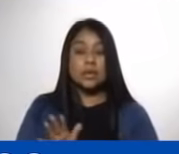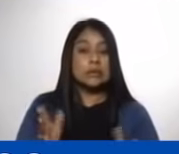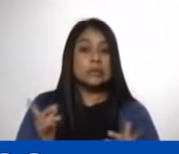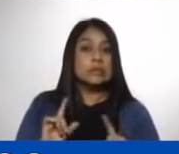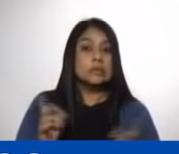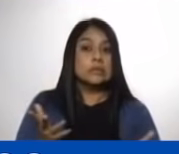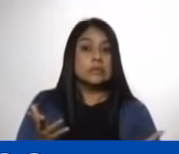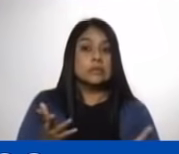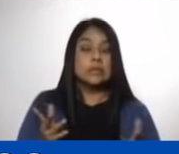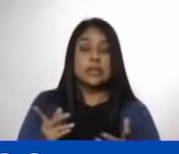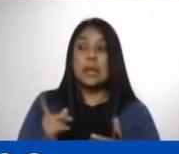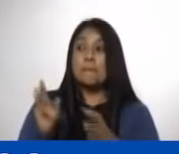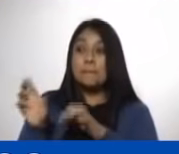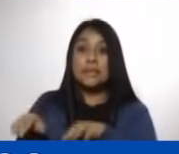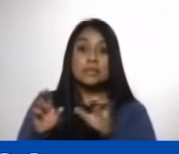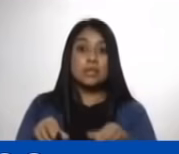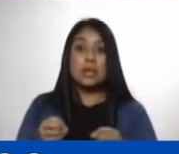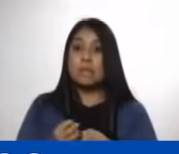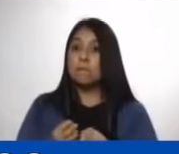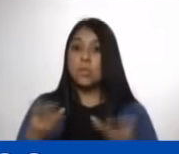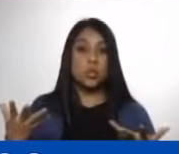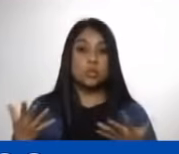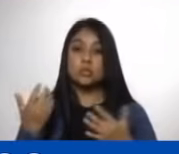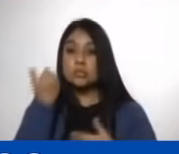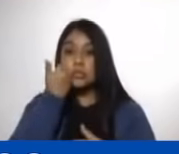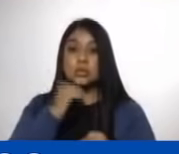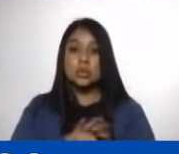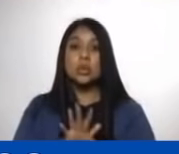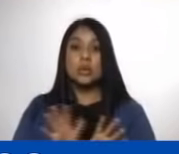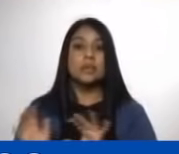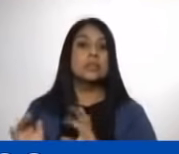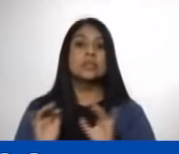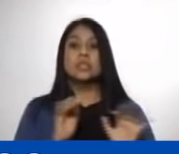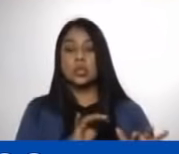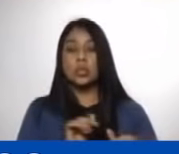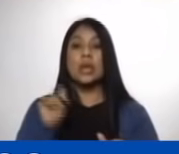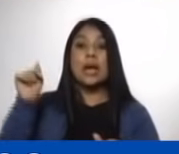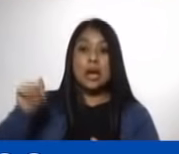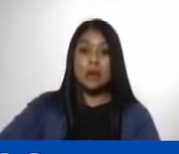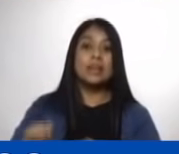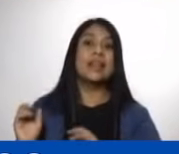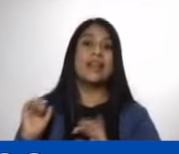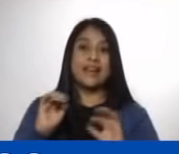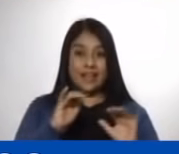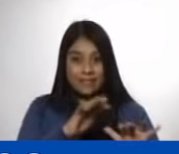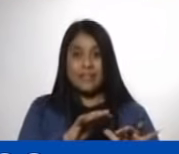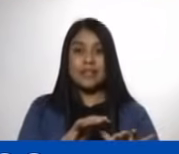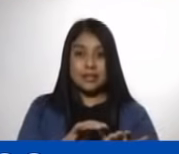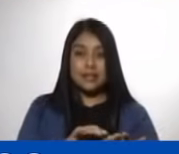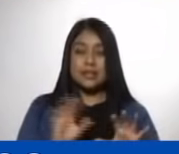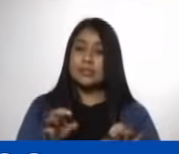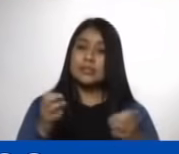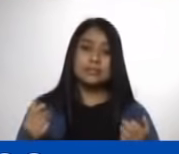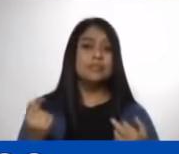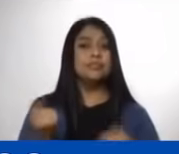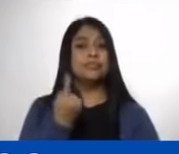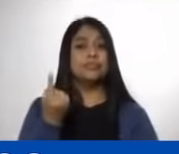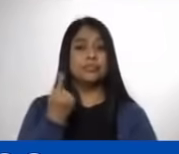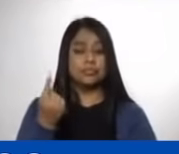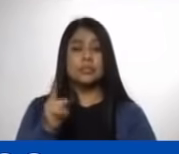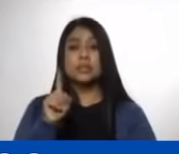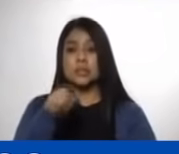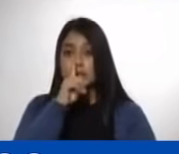personas de esa caravana puedan estar con COVID-19, y por lo tanto es imperante que podamos ser responsables en